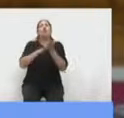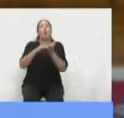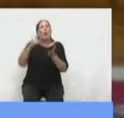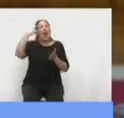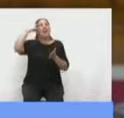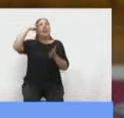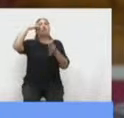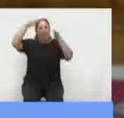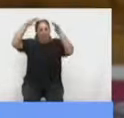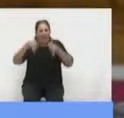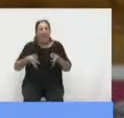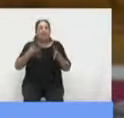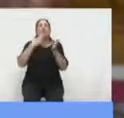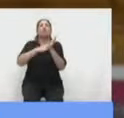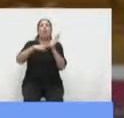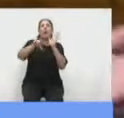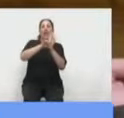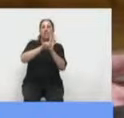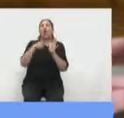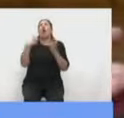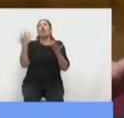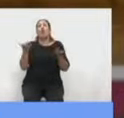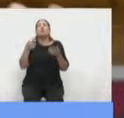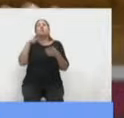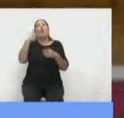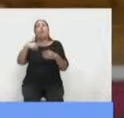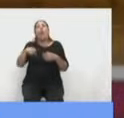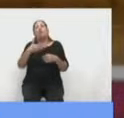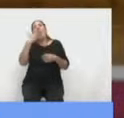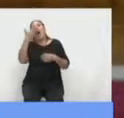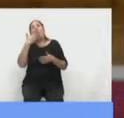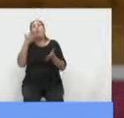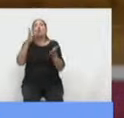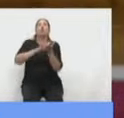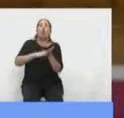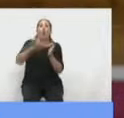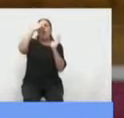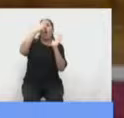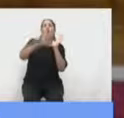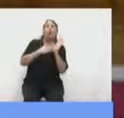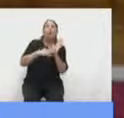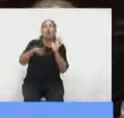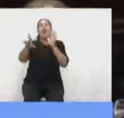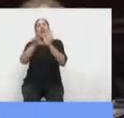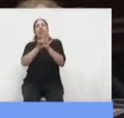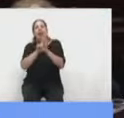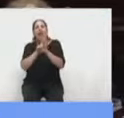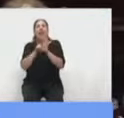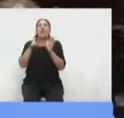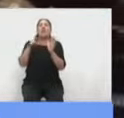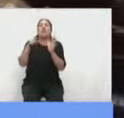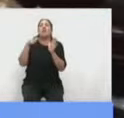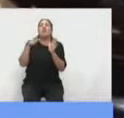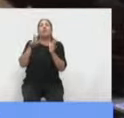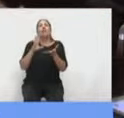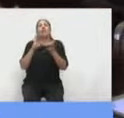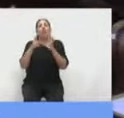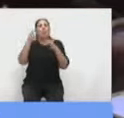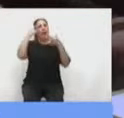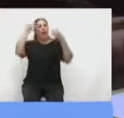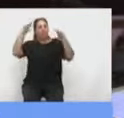del el anuncio que hizo el propio Luis Caputo en el día de ayer y enseguida conocer el apoyo del Fondo